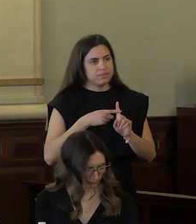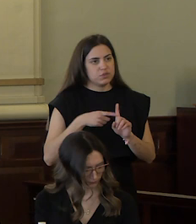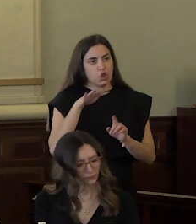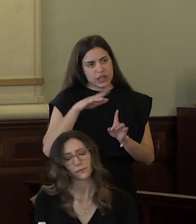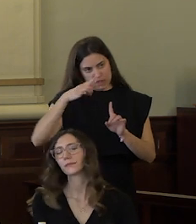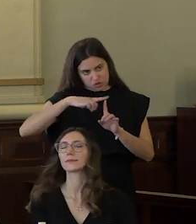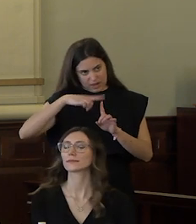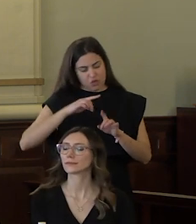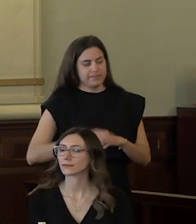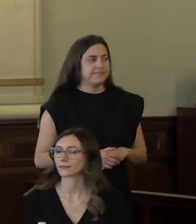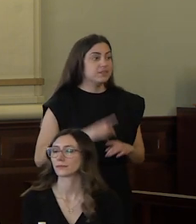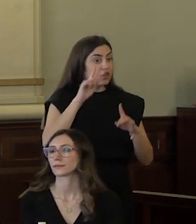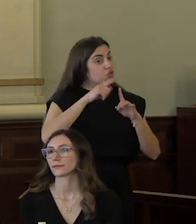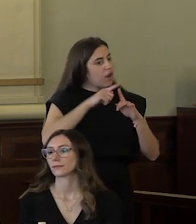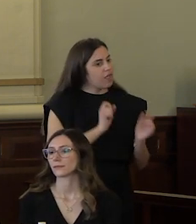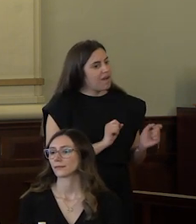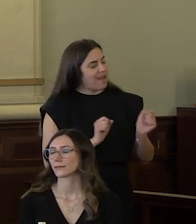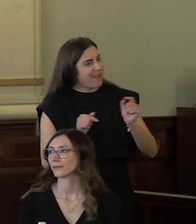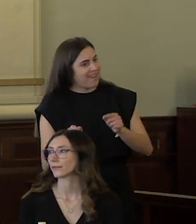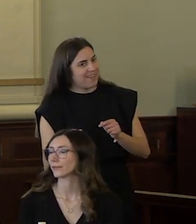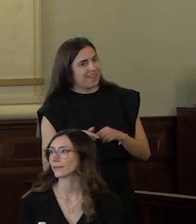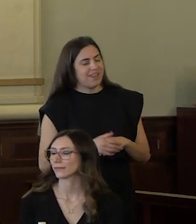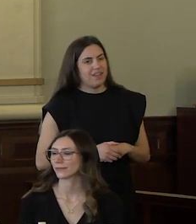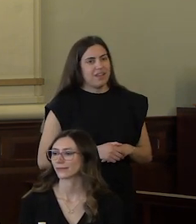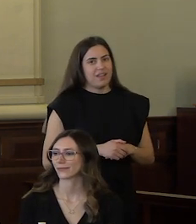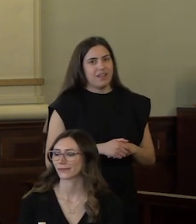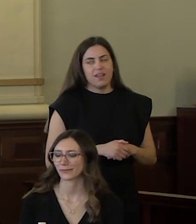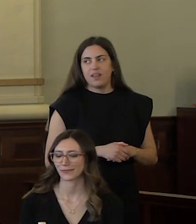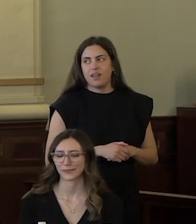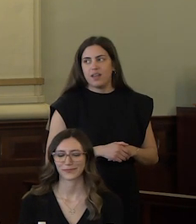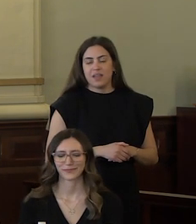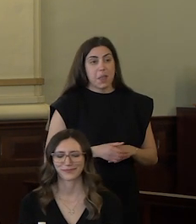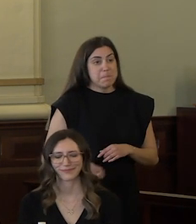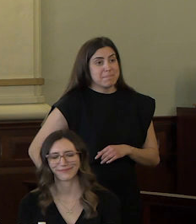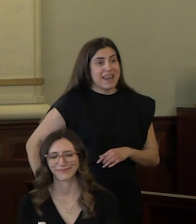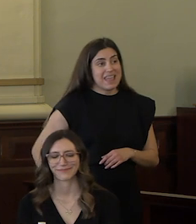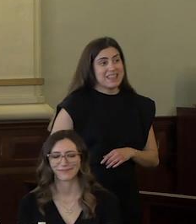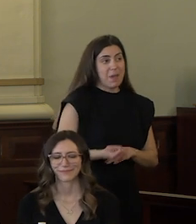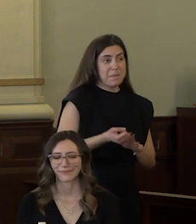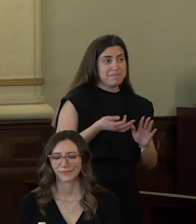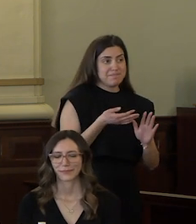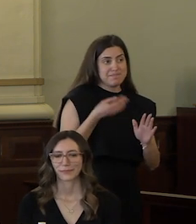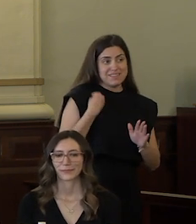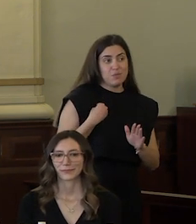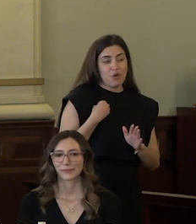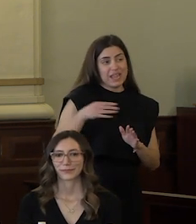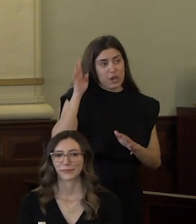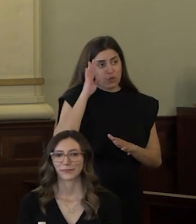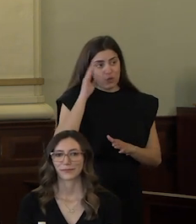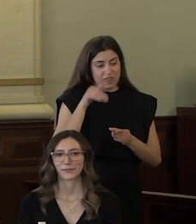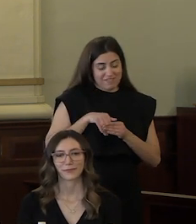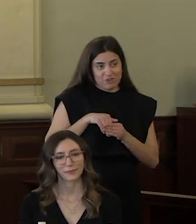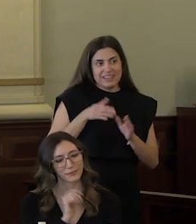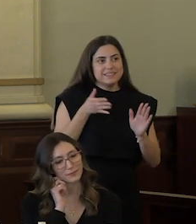Y allí llegó, a Toledo, con esas maletas que hablábamos antes, llenas también de ilusión. Seguramente con